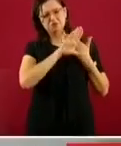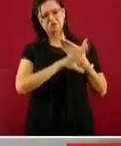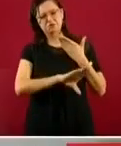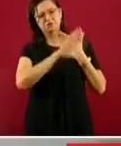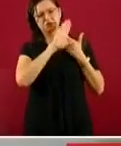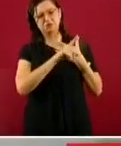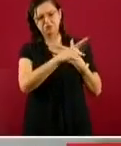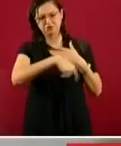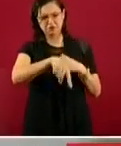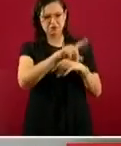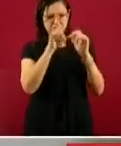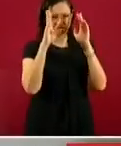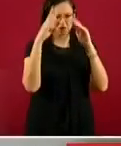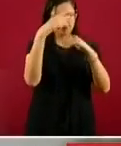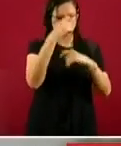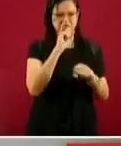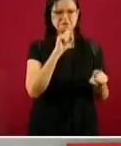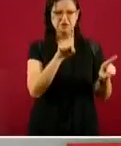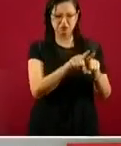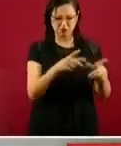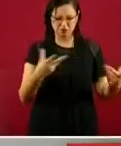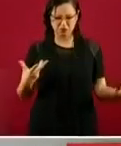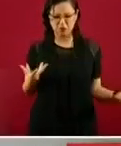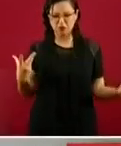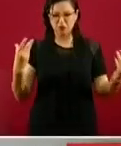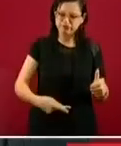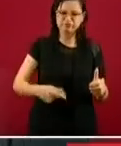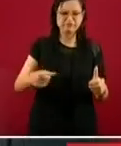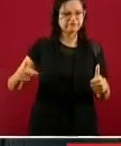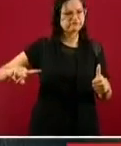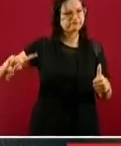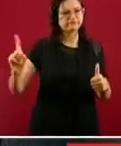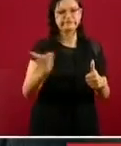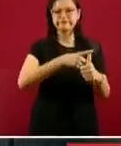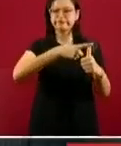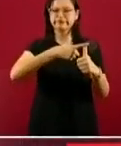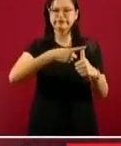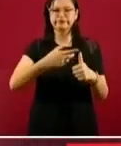los conservadores. La patria es primero, que ya